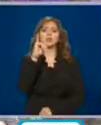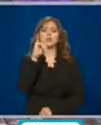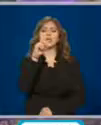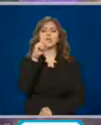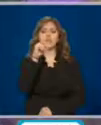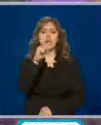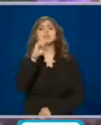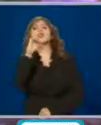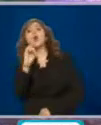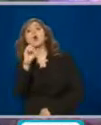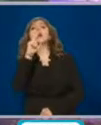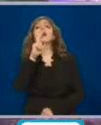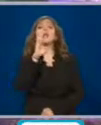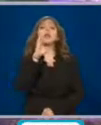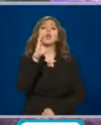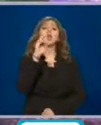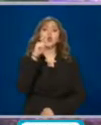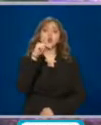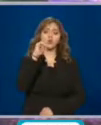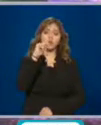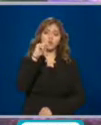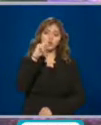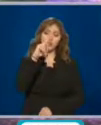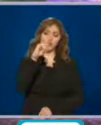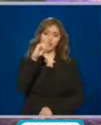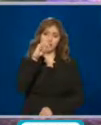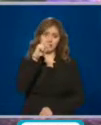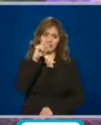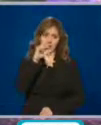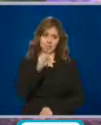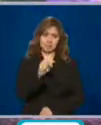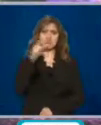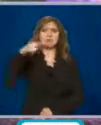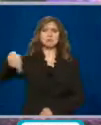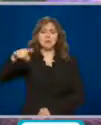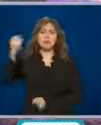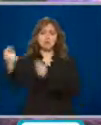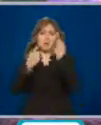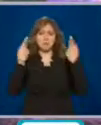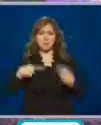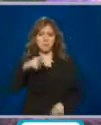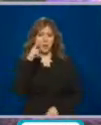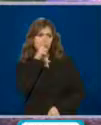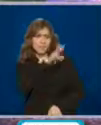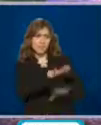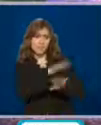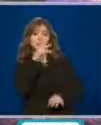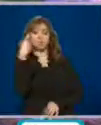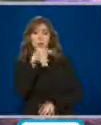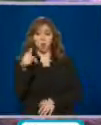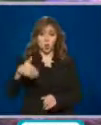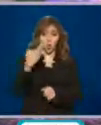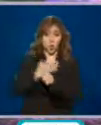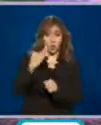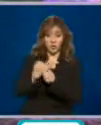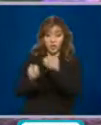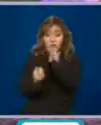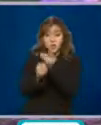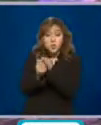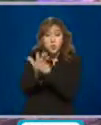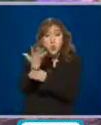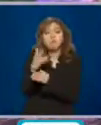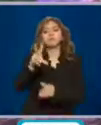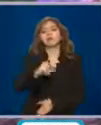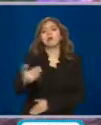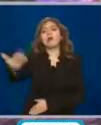algo que realmente vemos como muy seguido. No es algo actual, o sea, no es algo que nada más sea de ahorita, se tiene desde hace